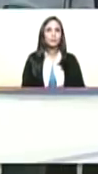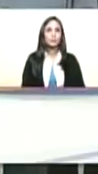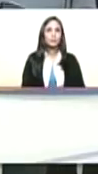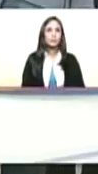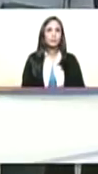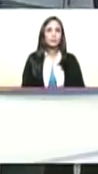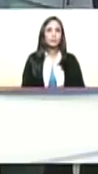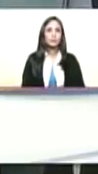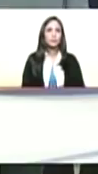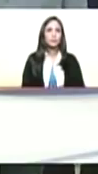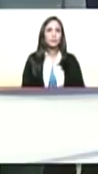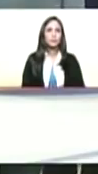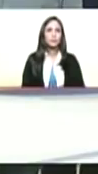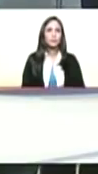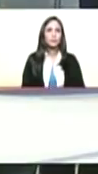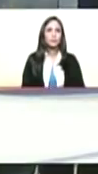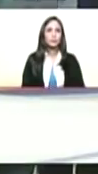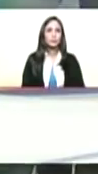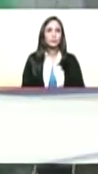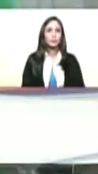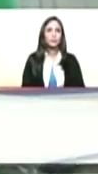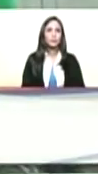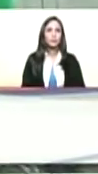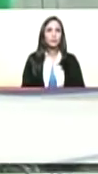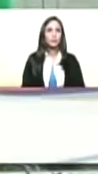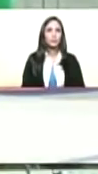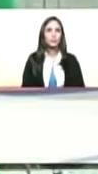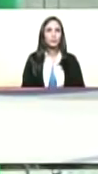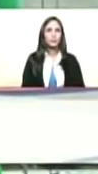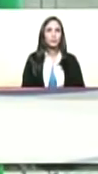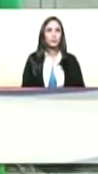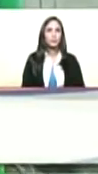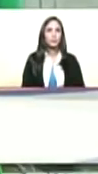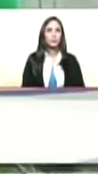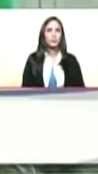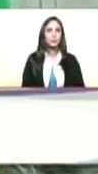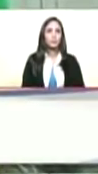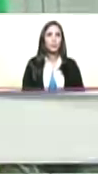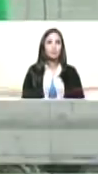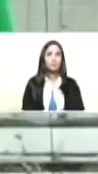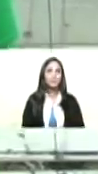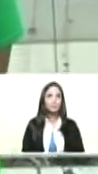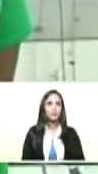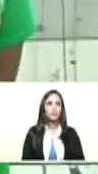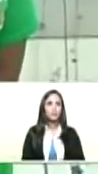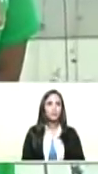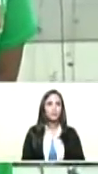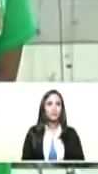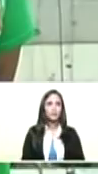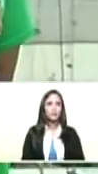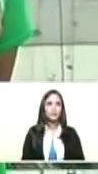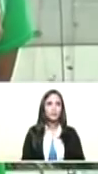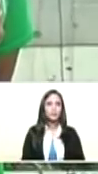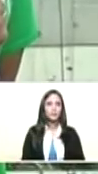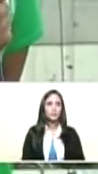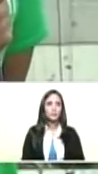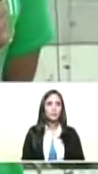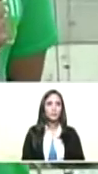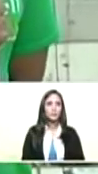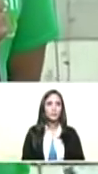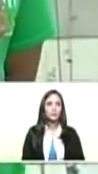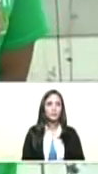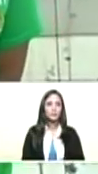La juventud contigo. Nico, amigo, la juventud contigo. Nico, juventud, amigo, la juventud